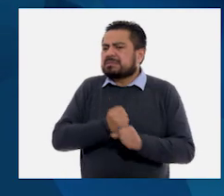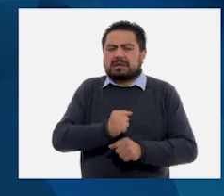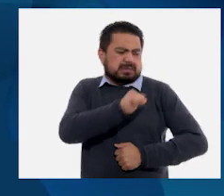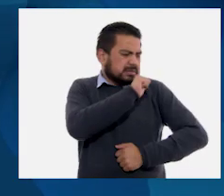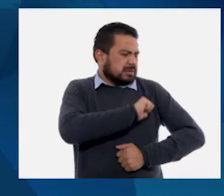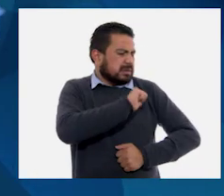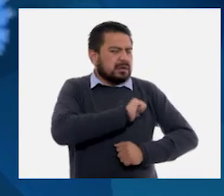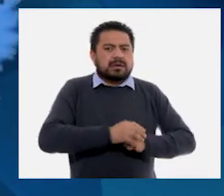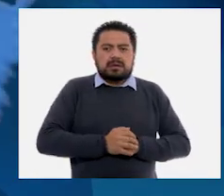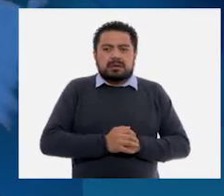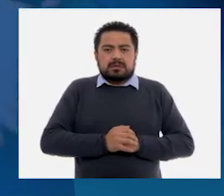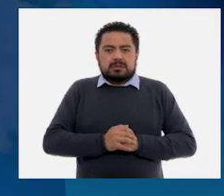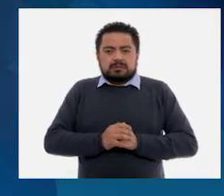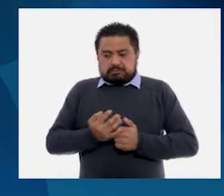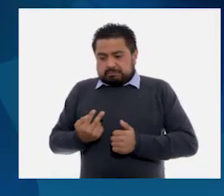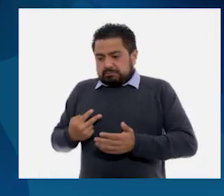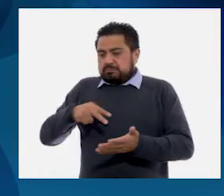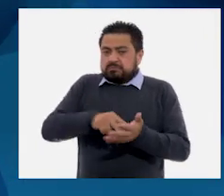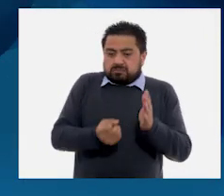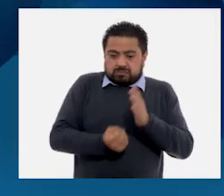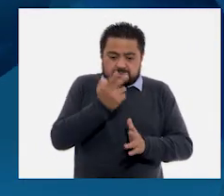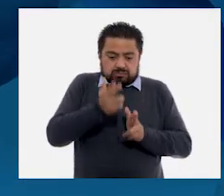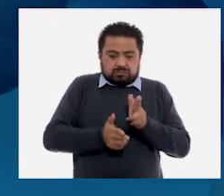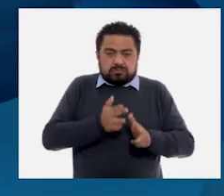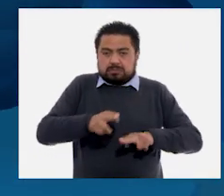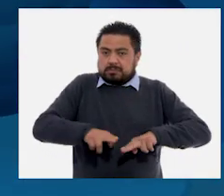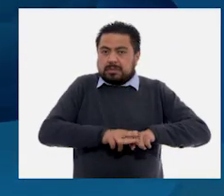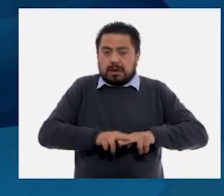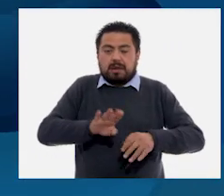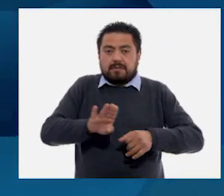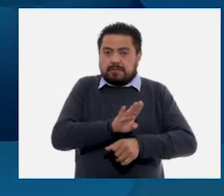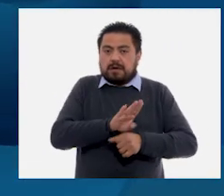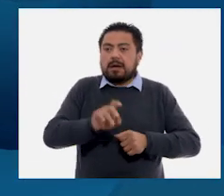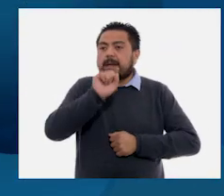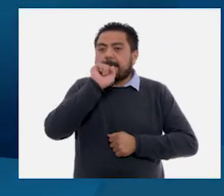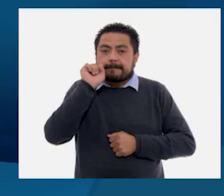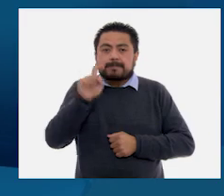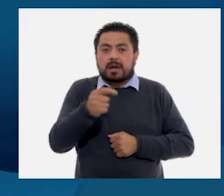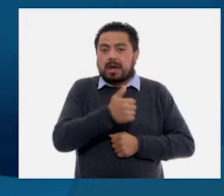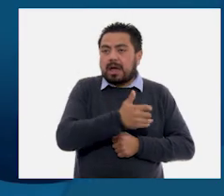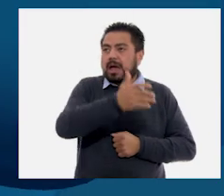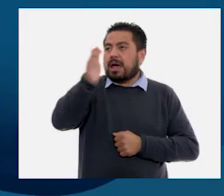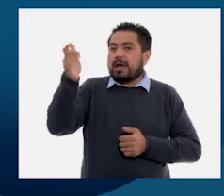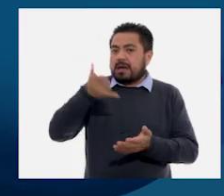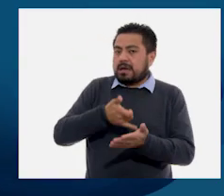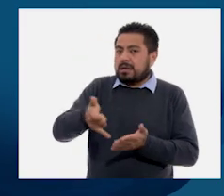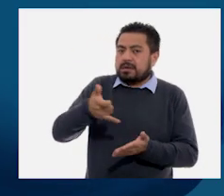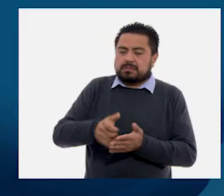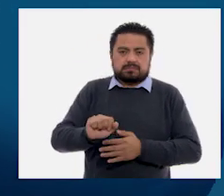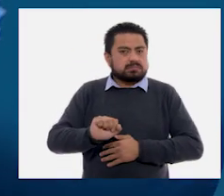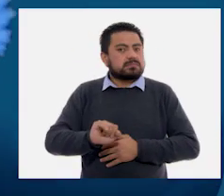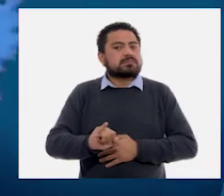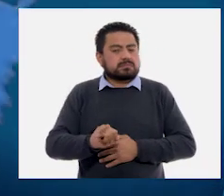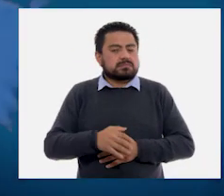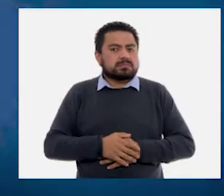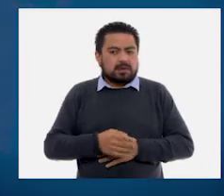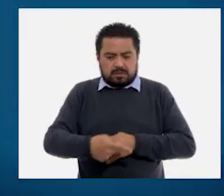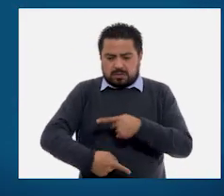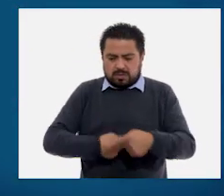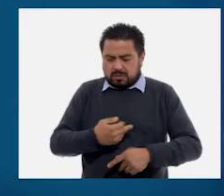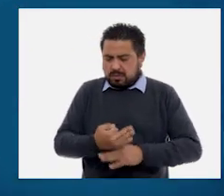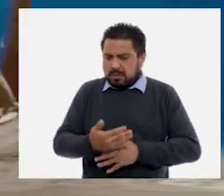época? ¿La llegada del ferrocarril también benefició al campo? Por supuesto, Ton. Y qué buena